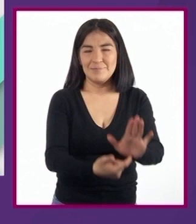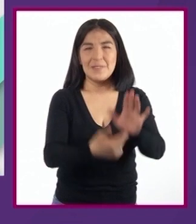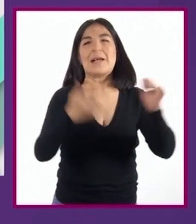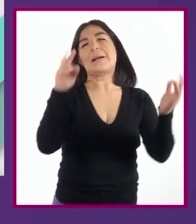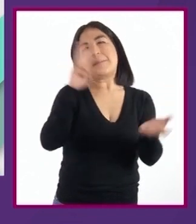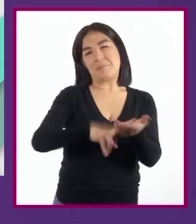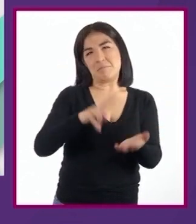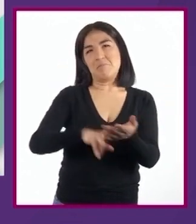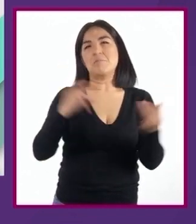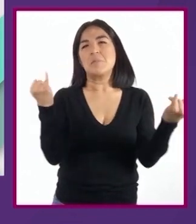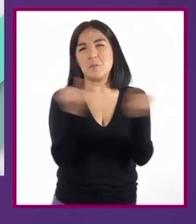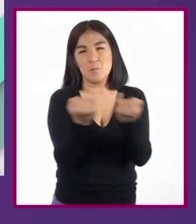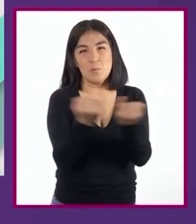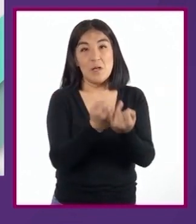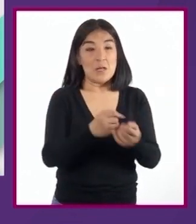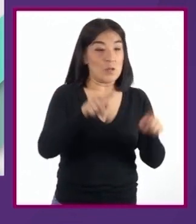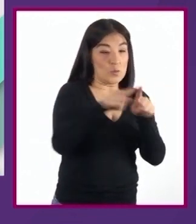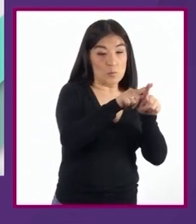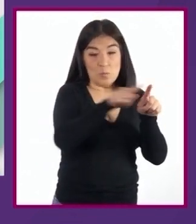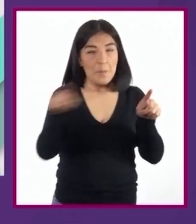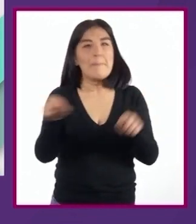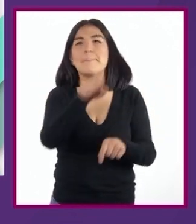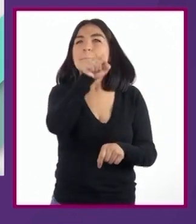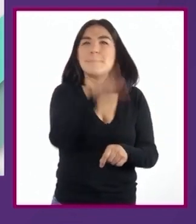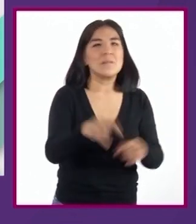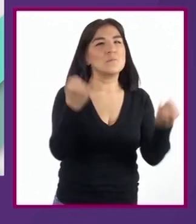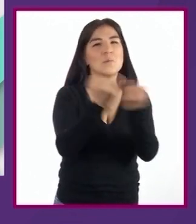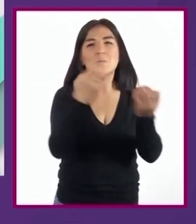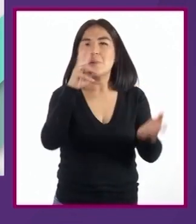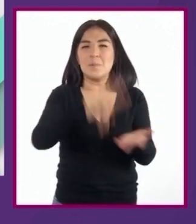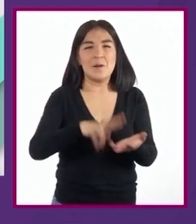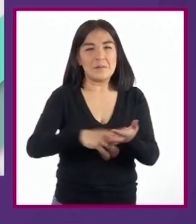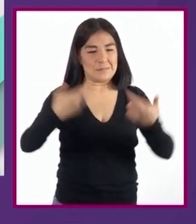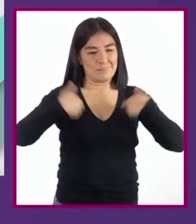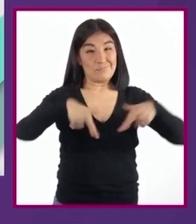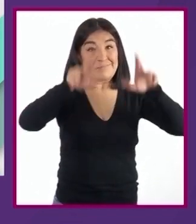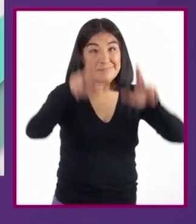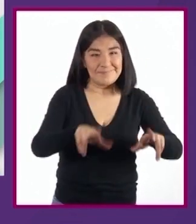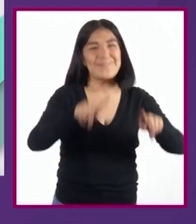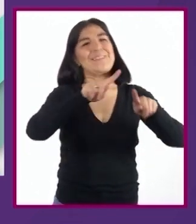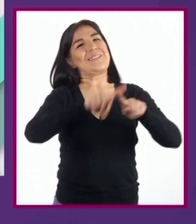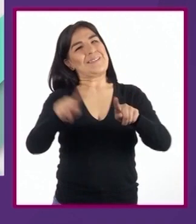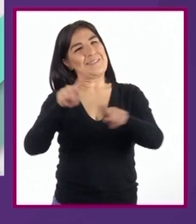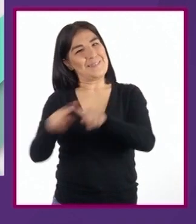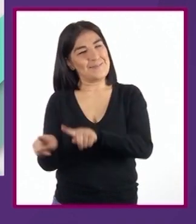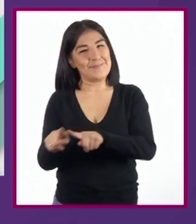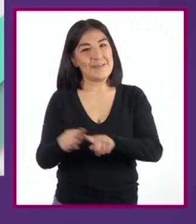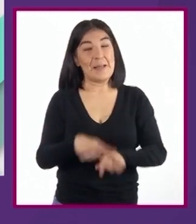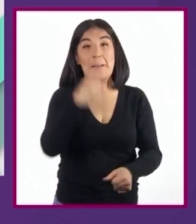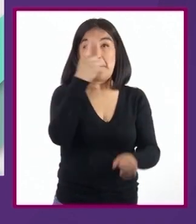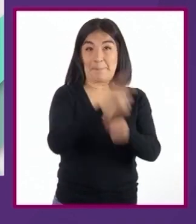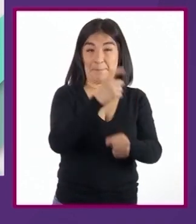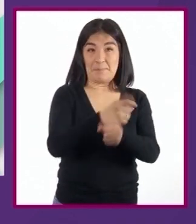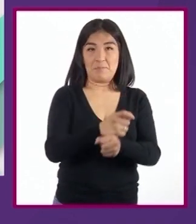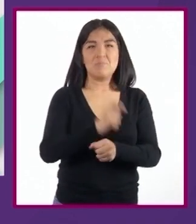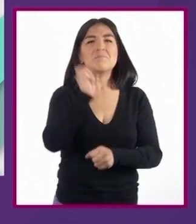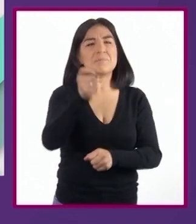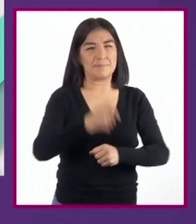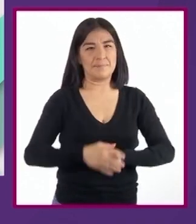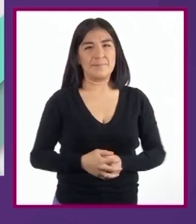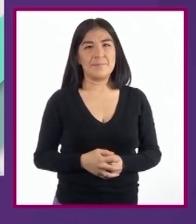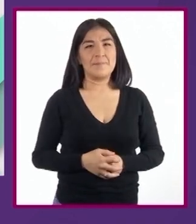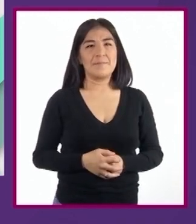equivalentes, pues todas tienen el mismo valor y representación diferente. El primero se trata de